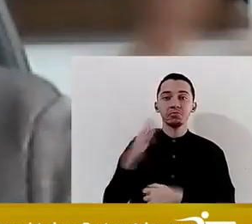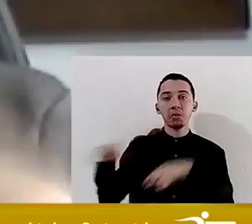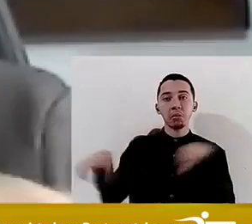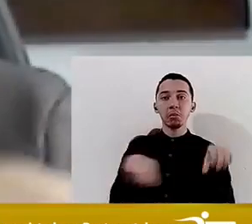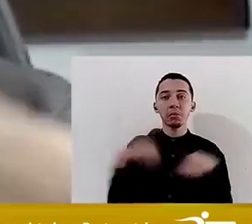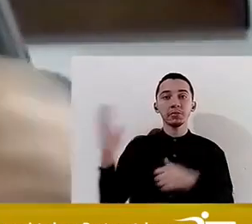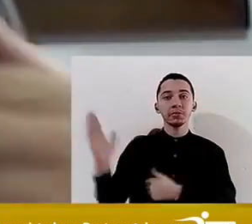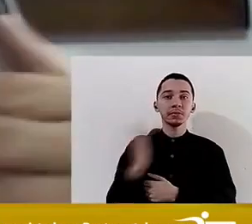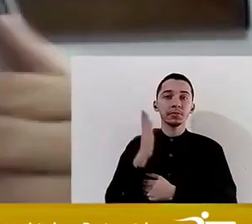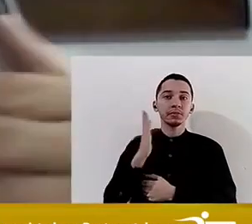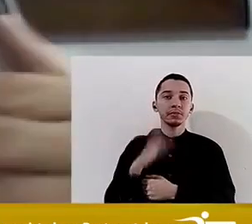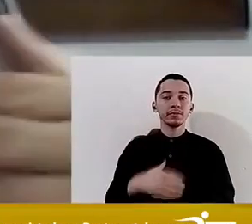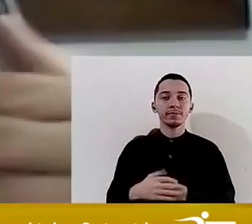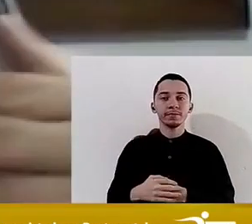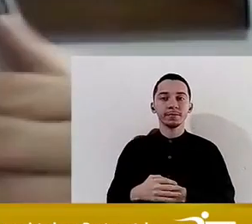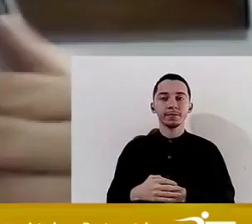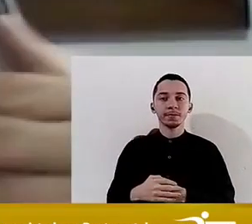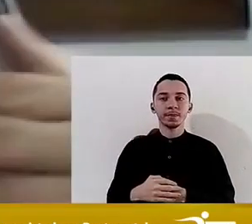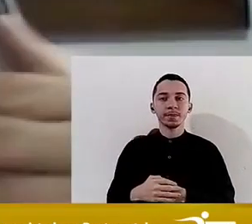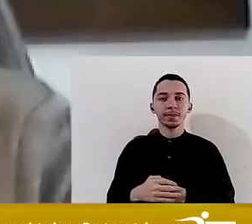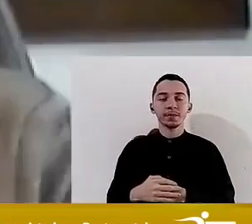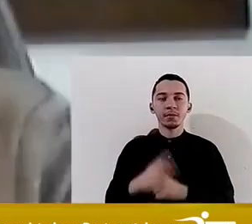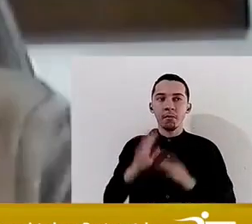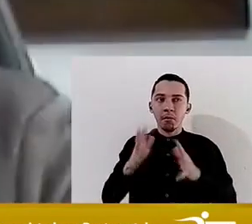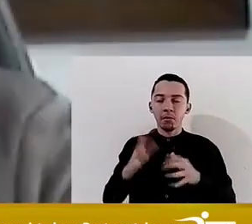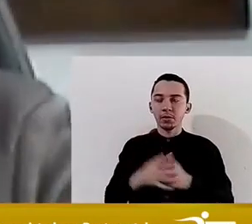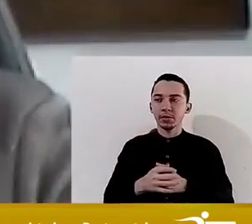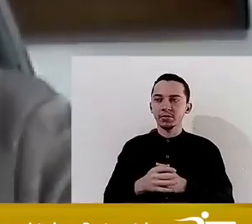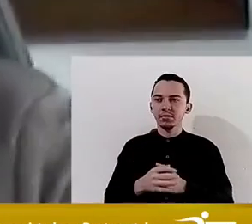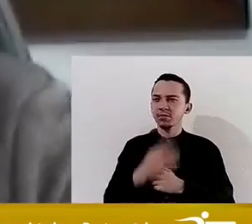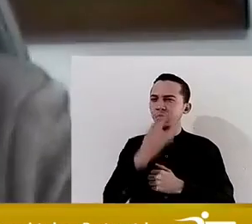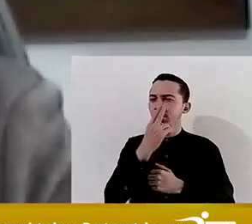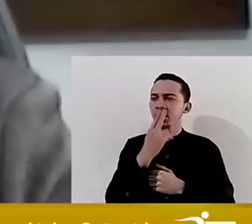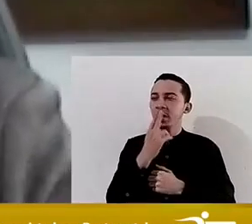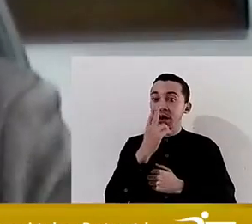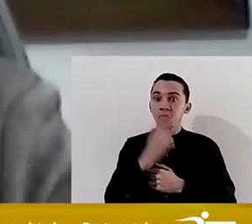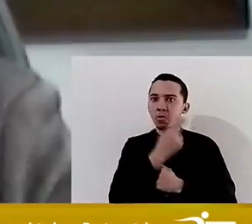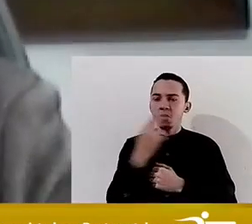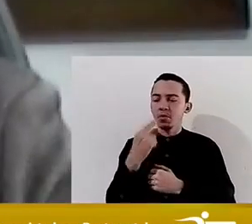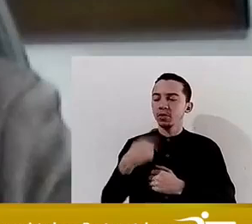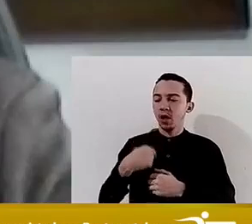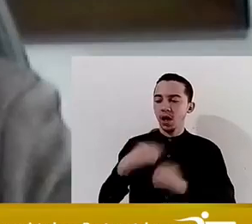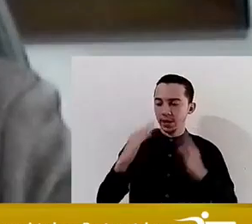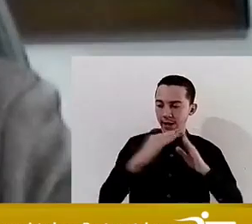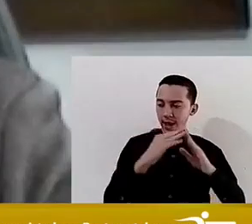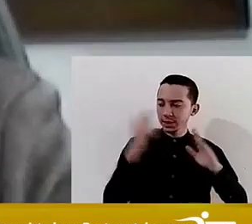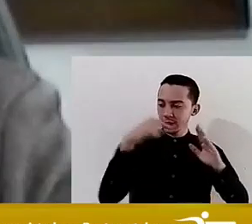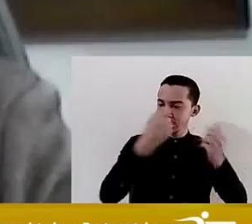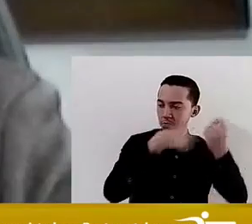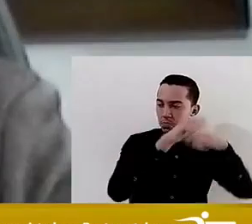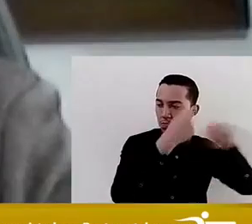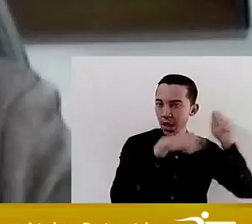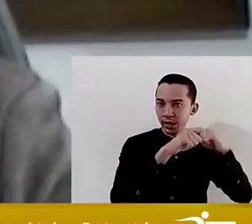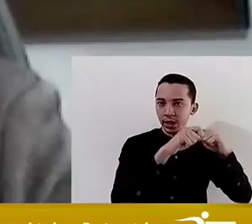Y entonces prometieron una propiedad. Y esa propiedad la vendieron por un precio.